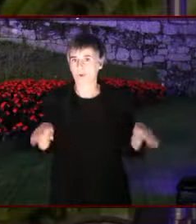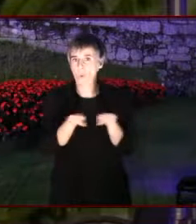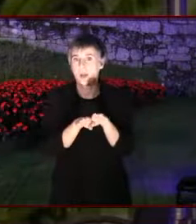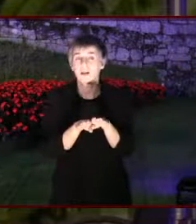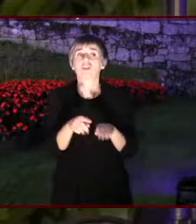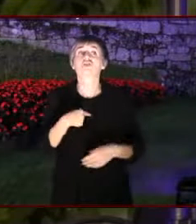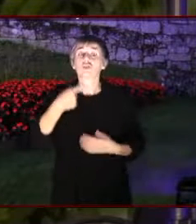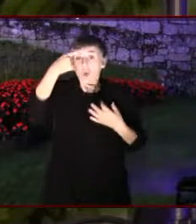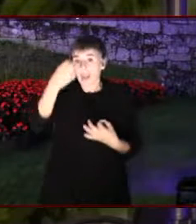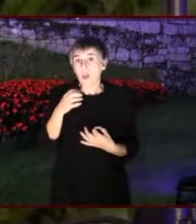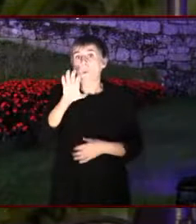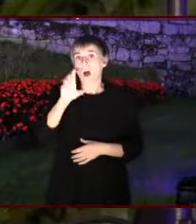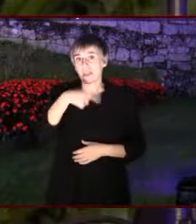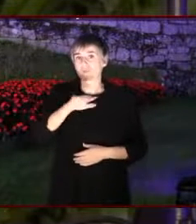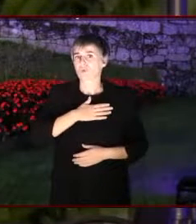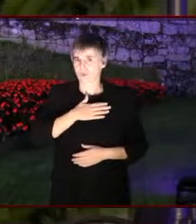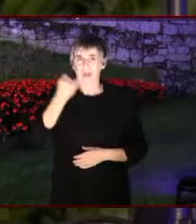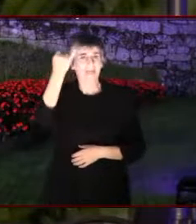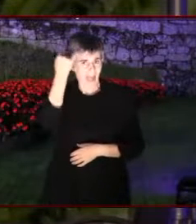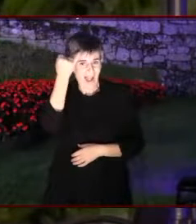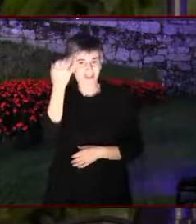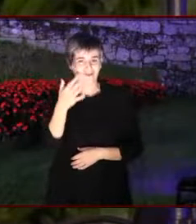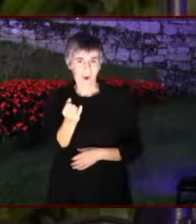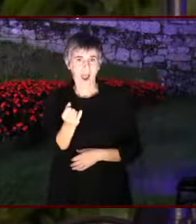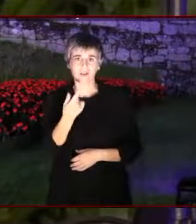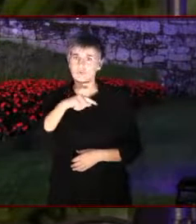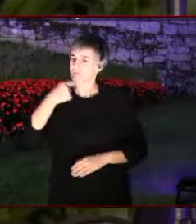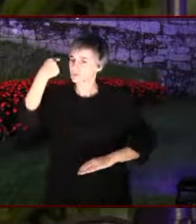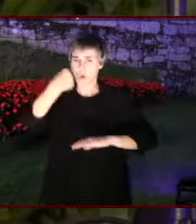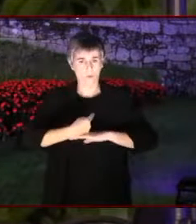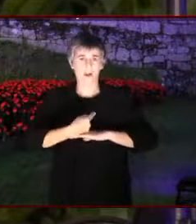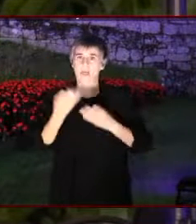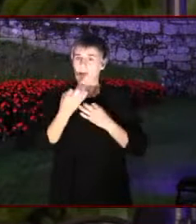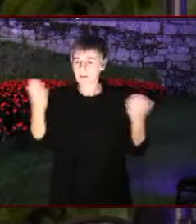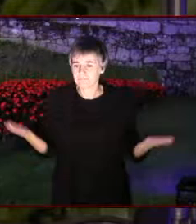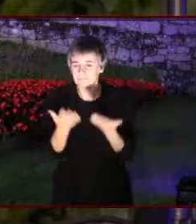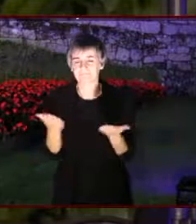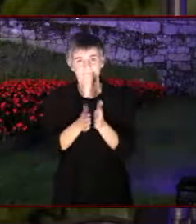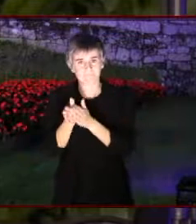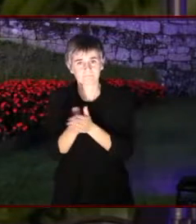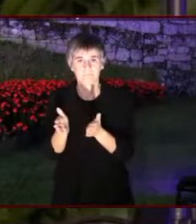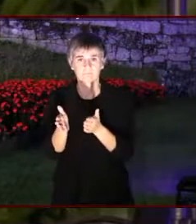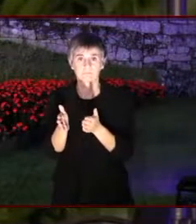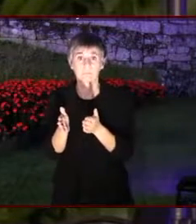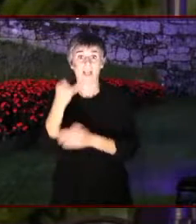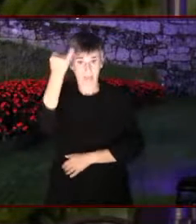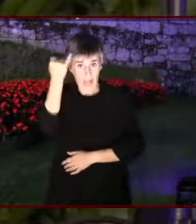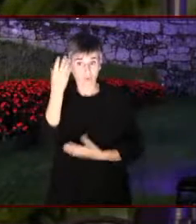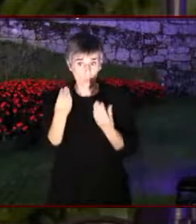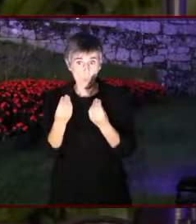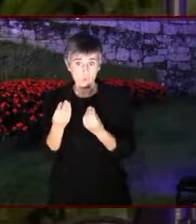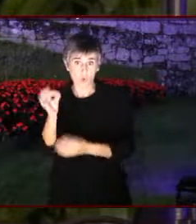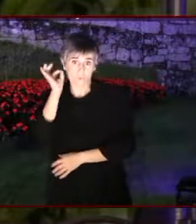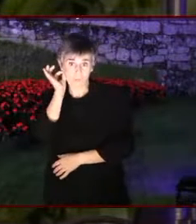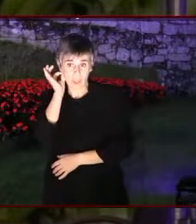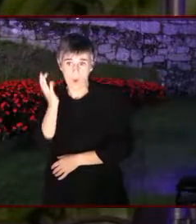evidente, e temos a obriga de impulsalo. E se o talento por riba é femenino e hai tanto, pois estamos